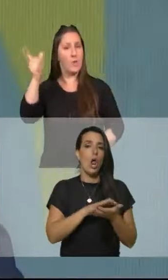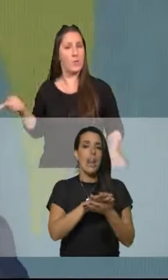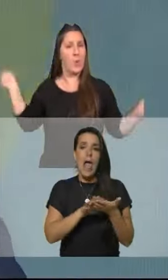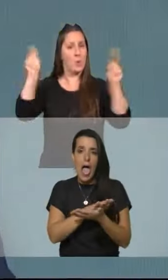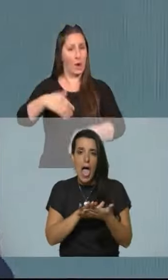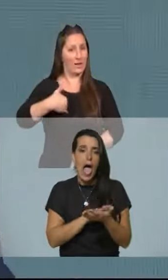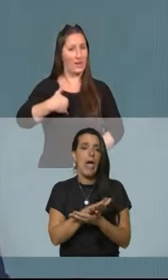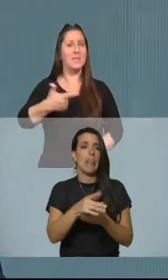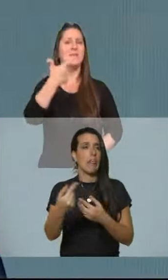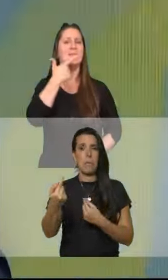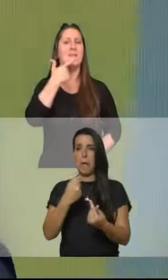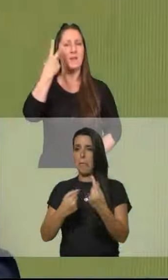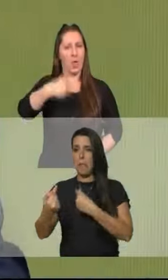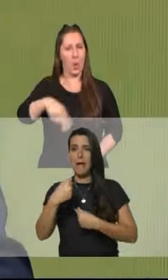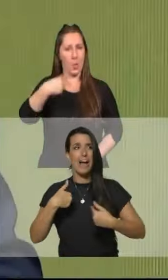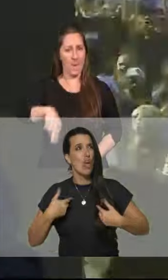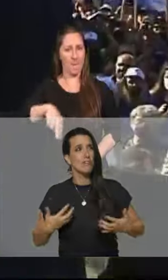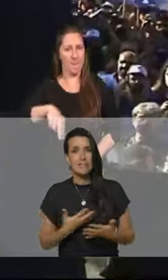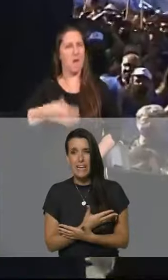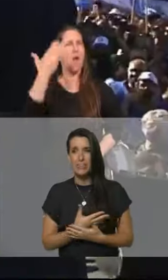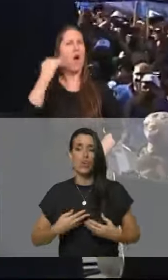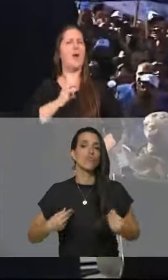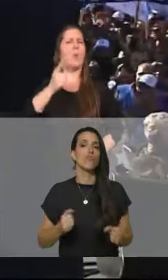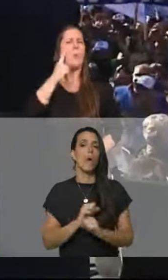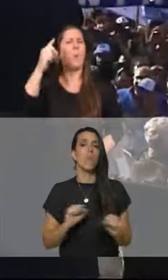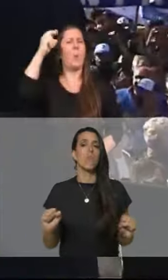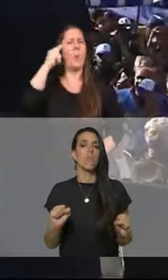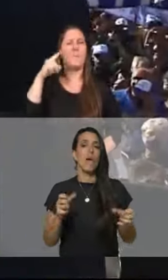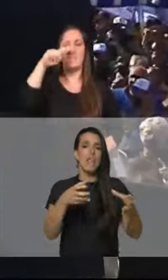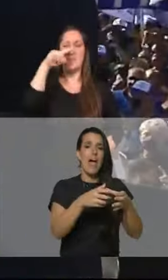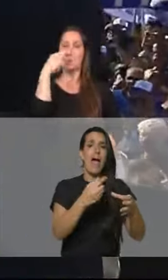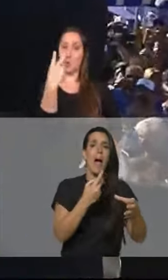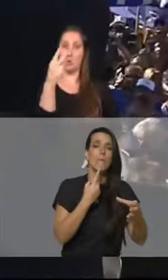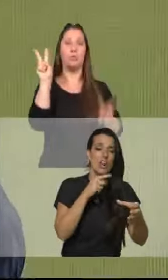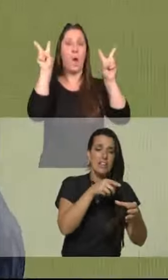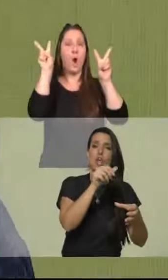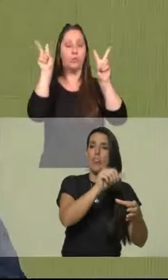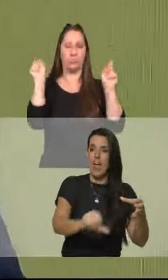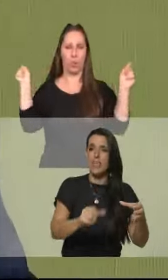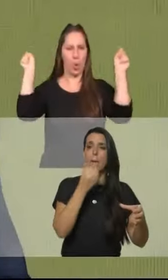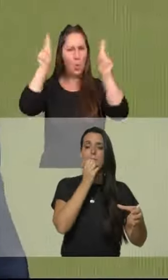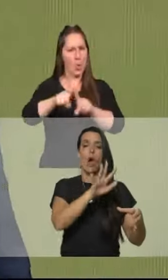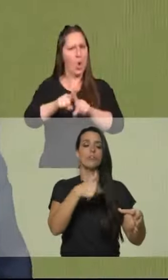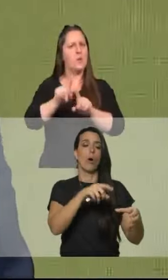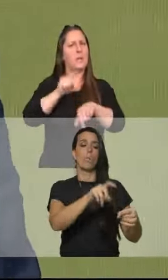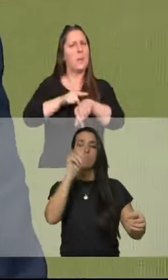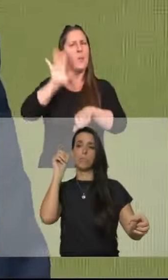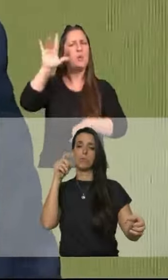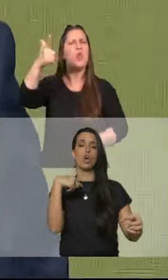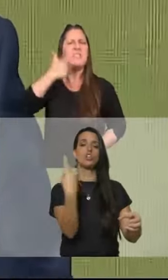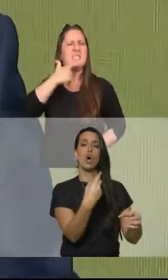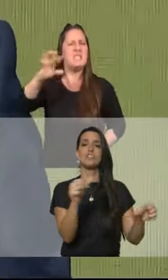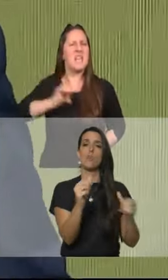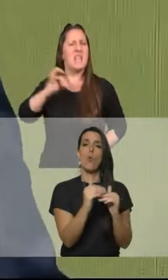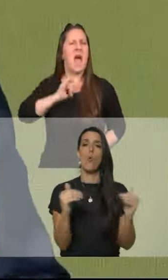del linchamiento mediático al que estoy siendo sometido pueda lastimar a este partido en el que militan hombres y mujeres que tanto hicimos por la